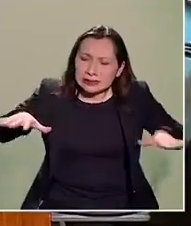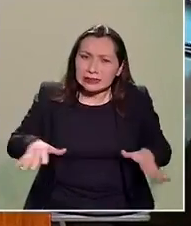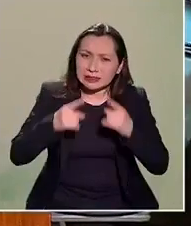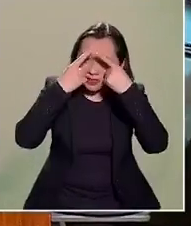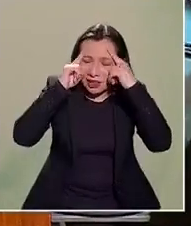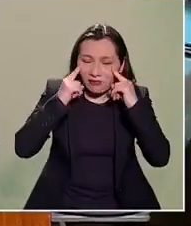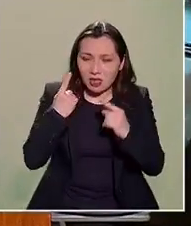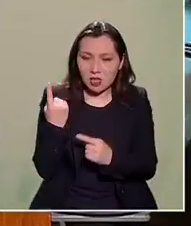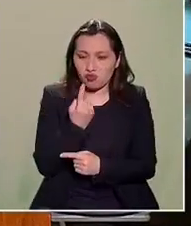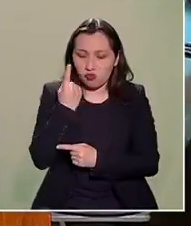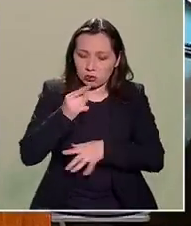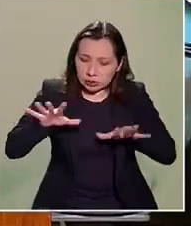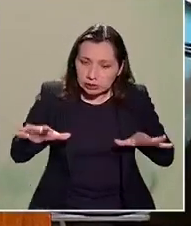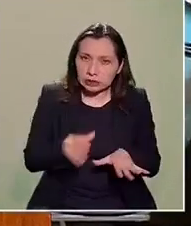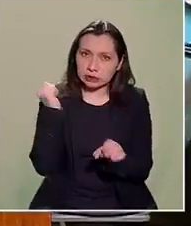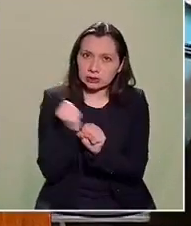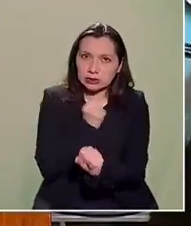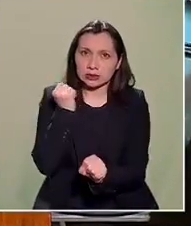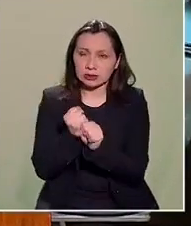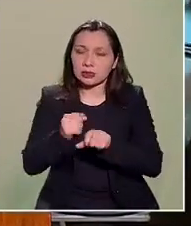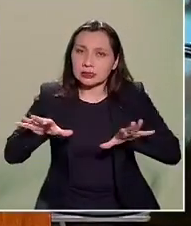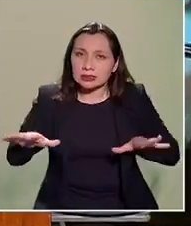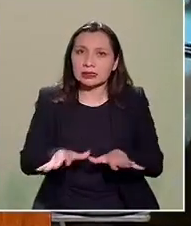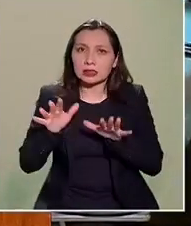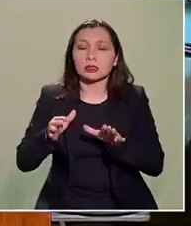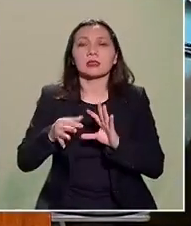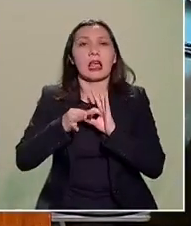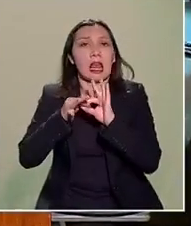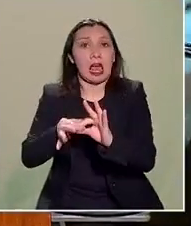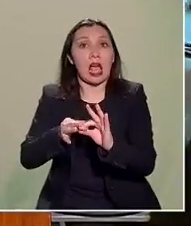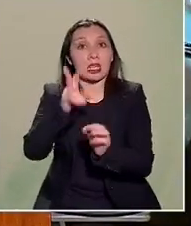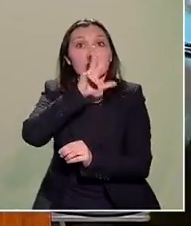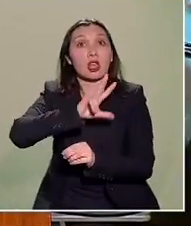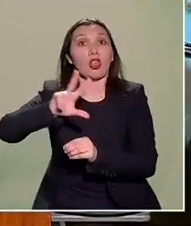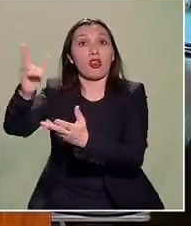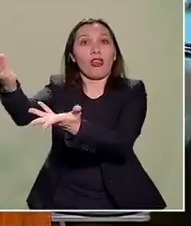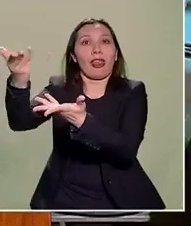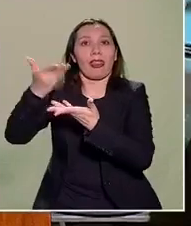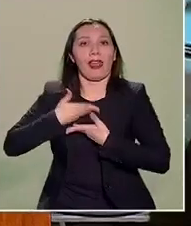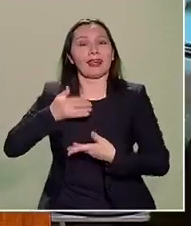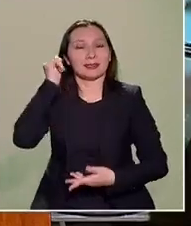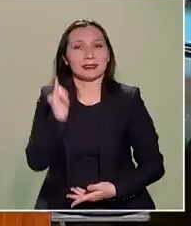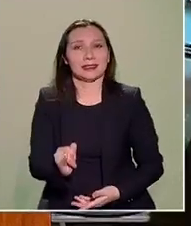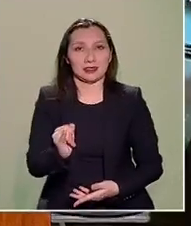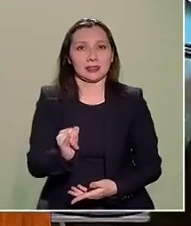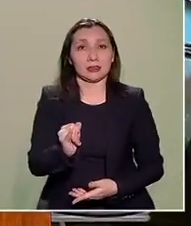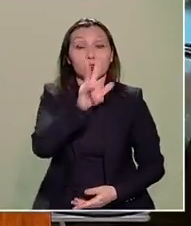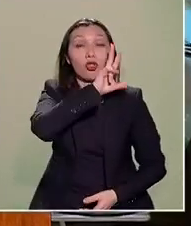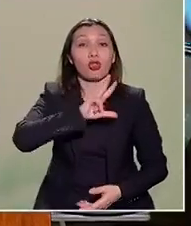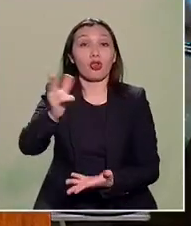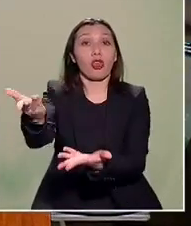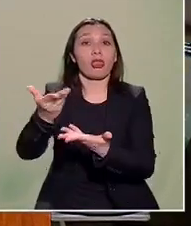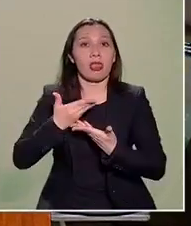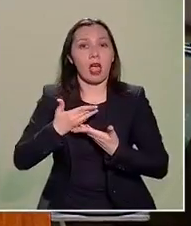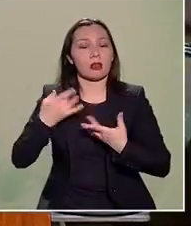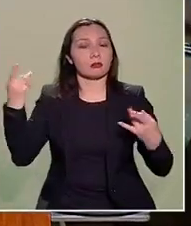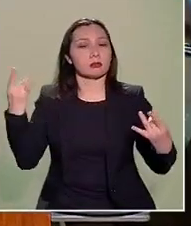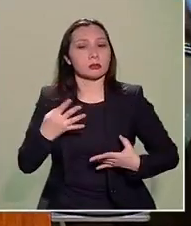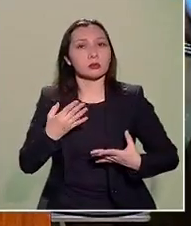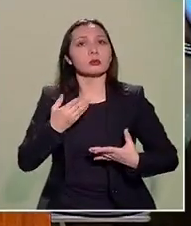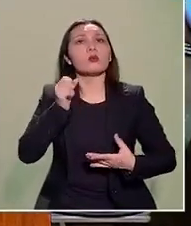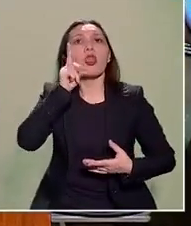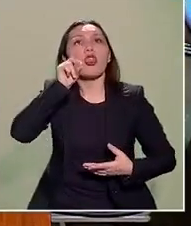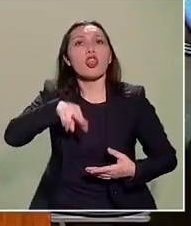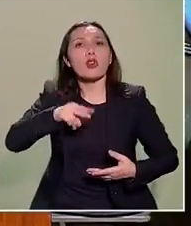individuales realizados por los méritos y la gracia de cristo dios da los talentos los